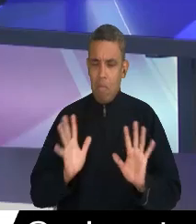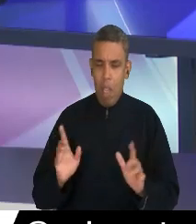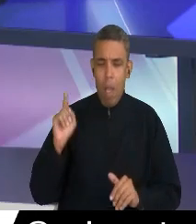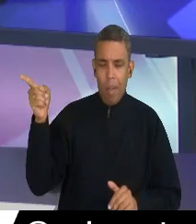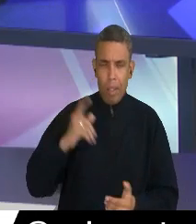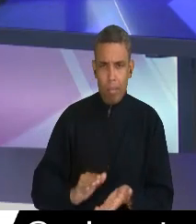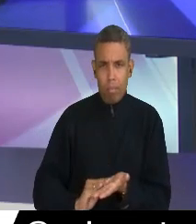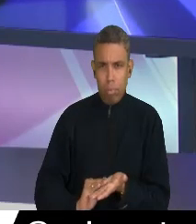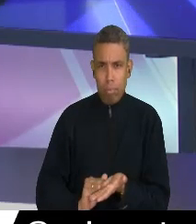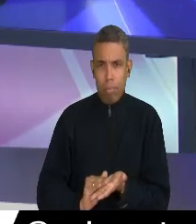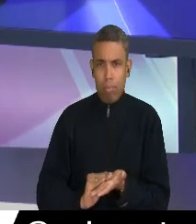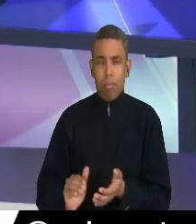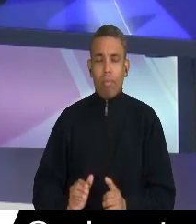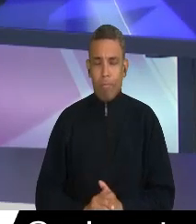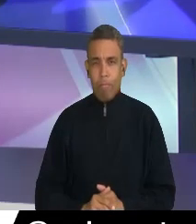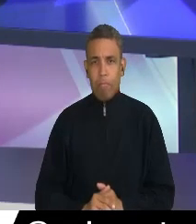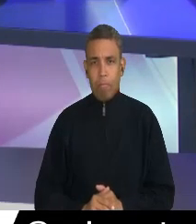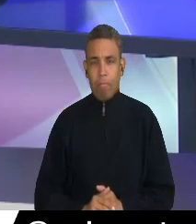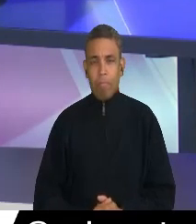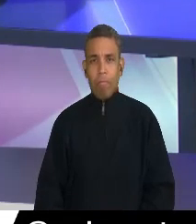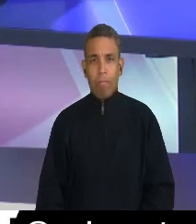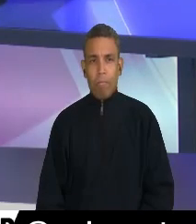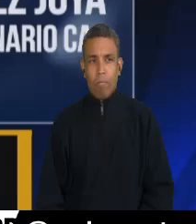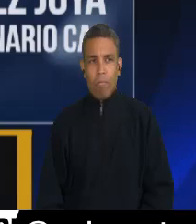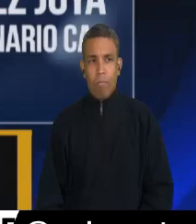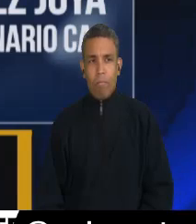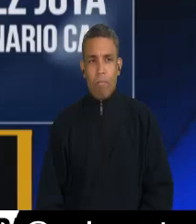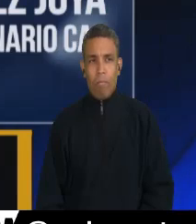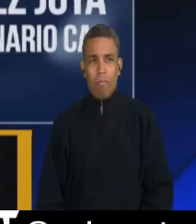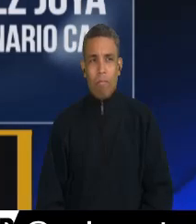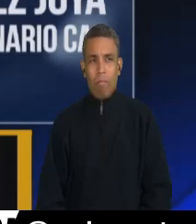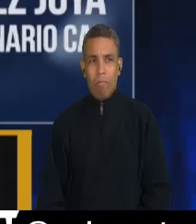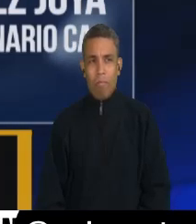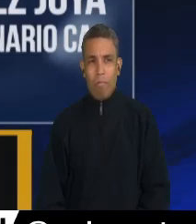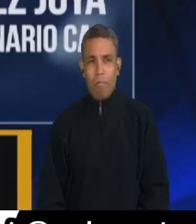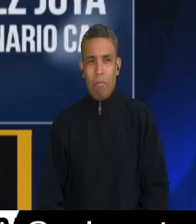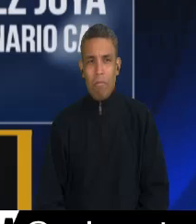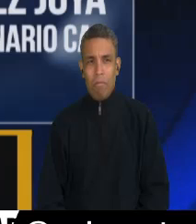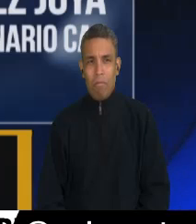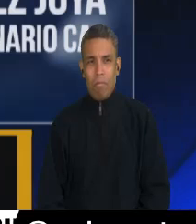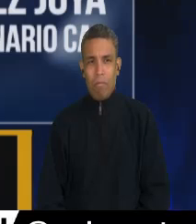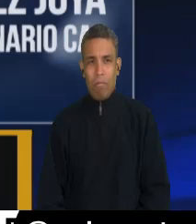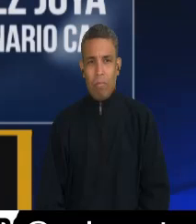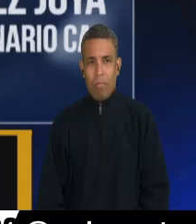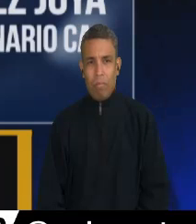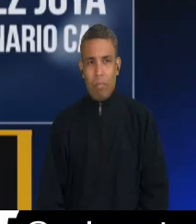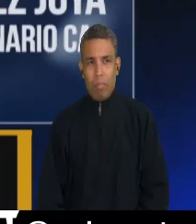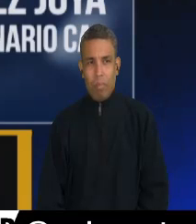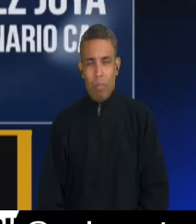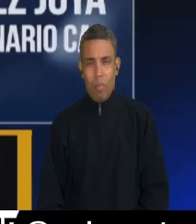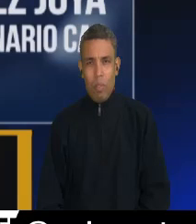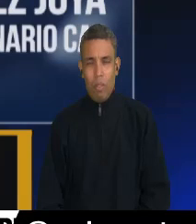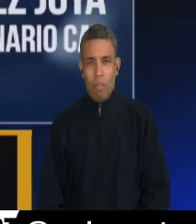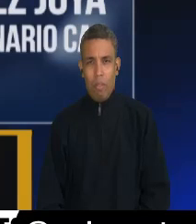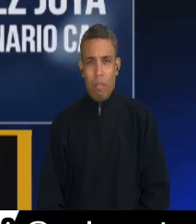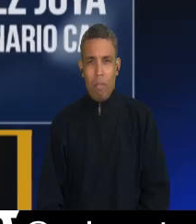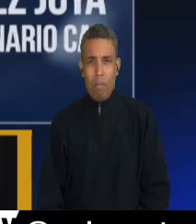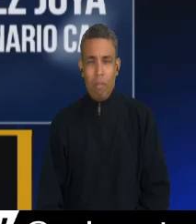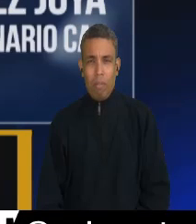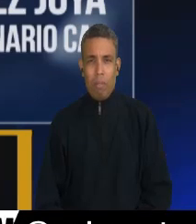forma oportuna por la empresa que causó el daño. Nosotros estuvimos el día jueves santo atendiendo esta